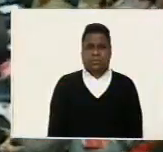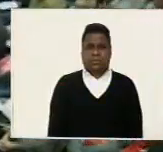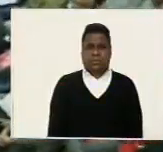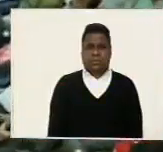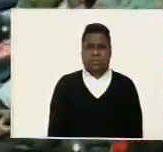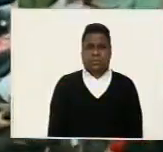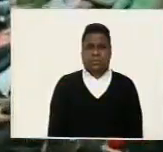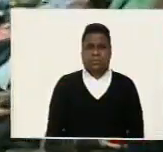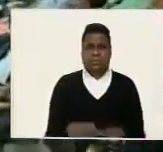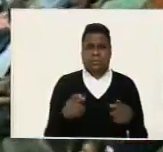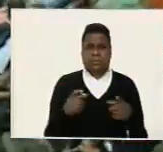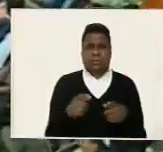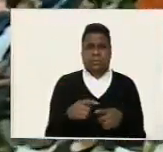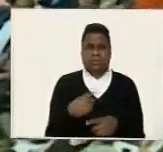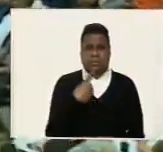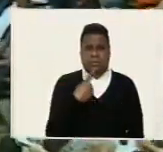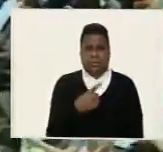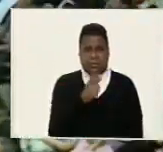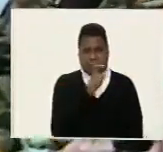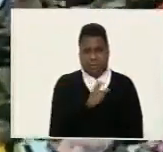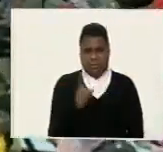les va a hablar un sancionado.